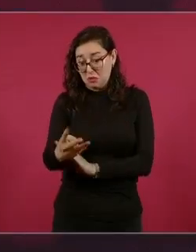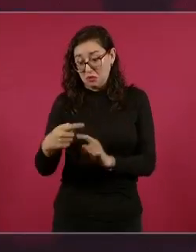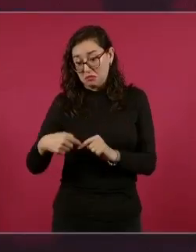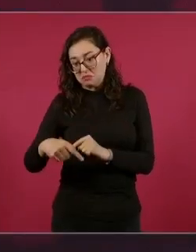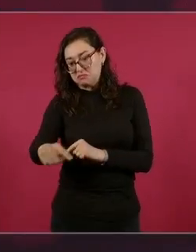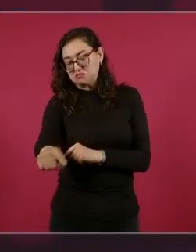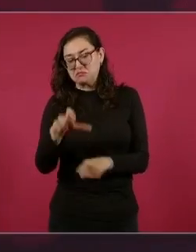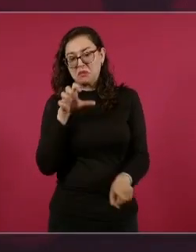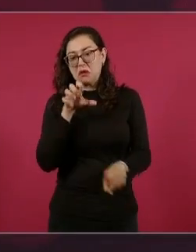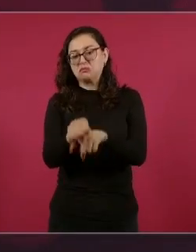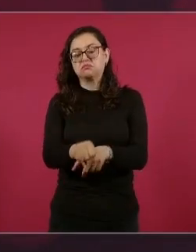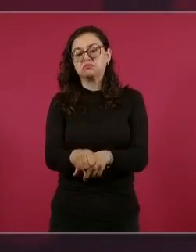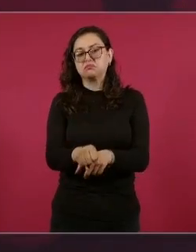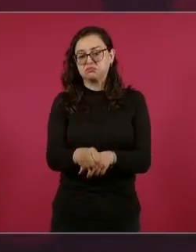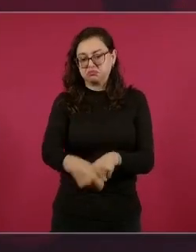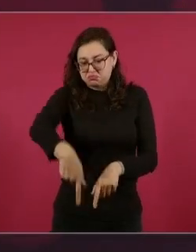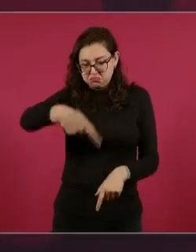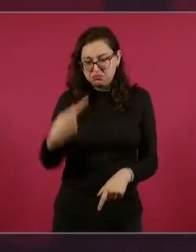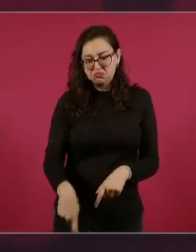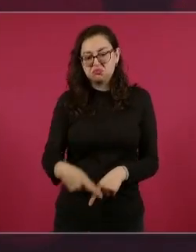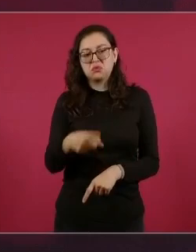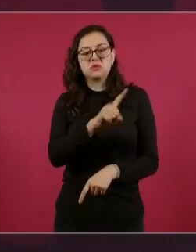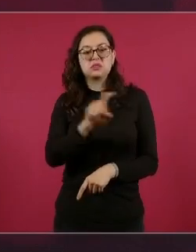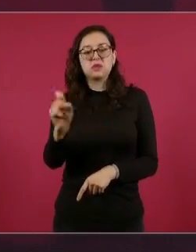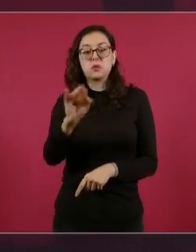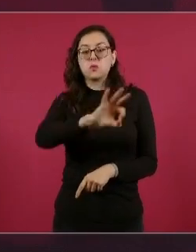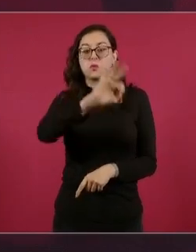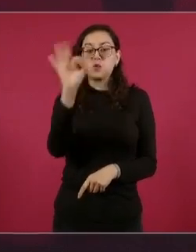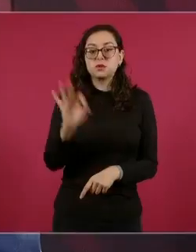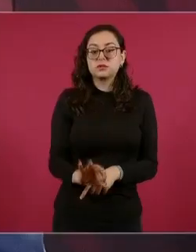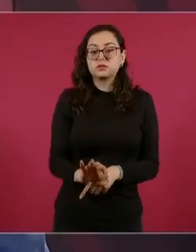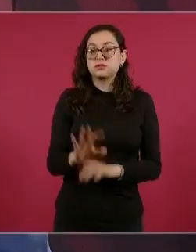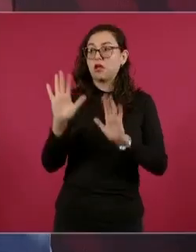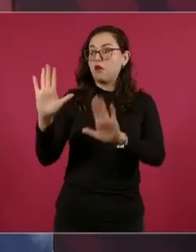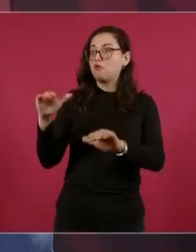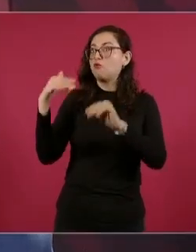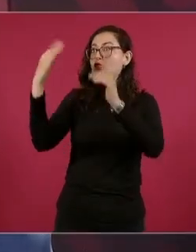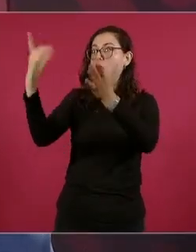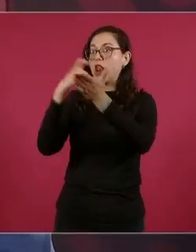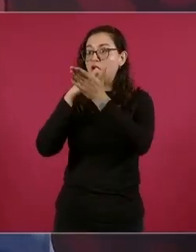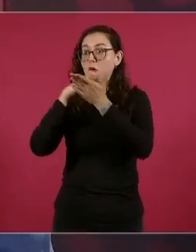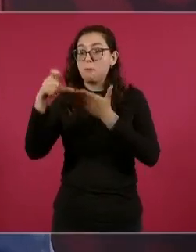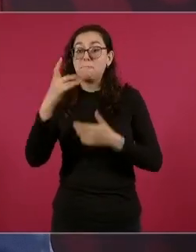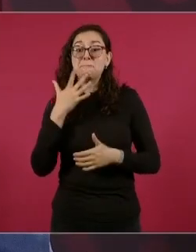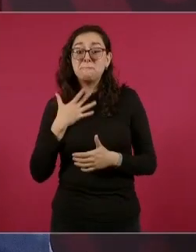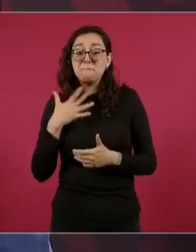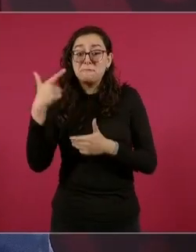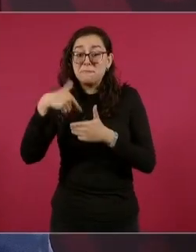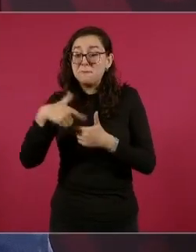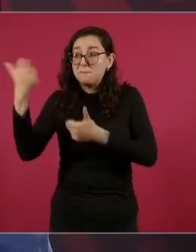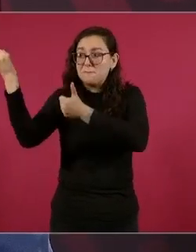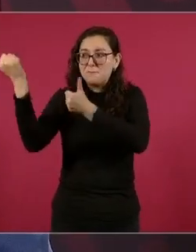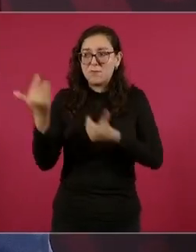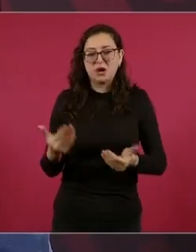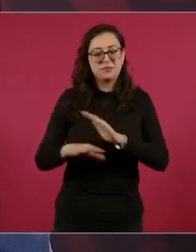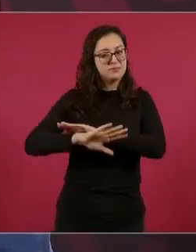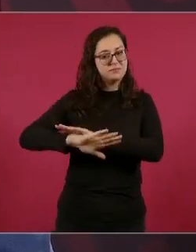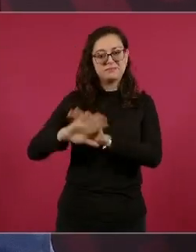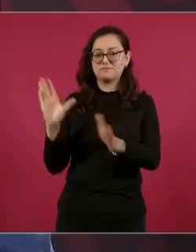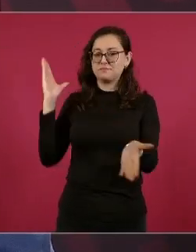al 100%. Es decir, no vamos a comprar